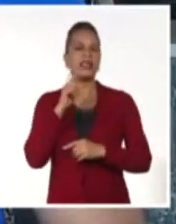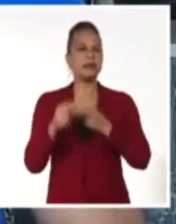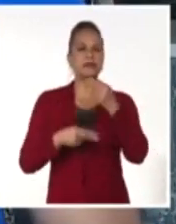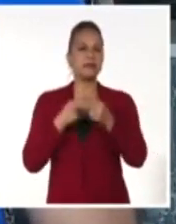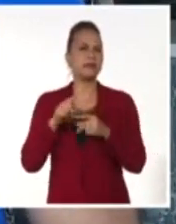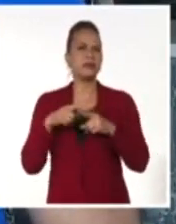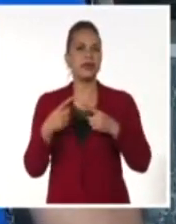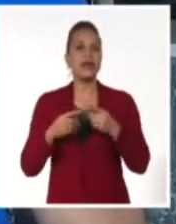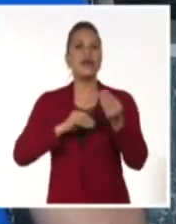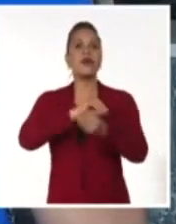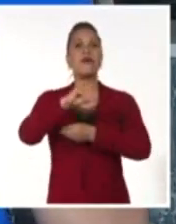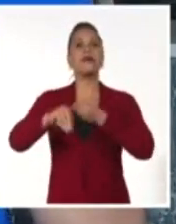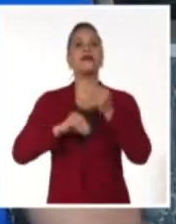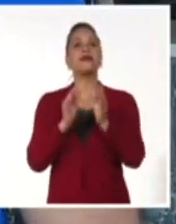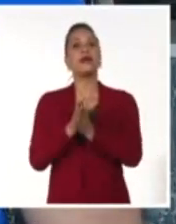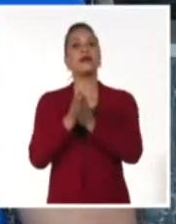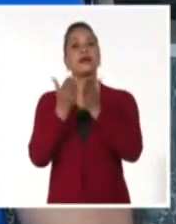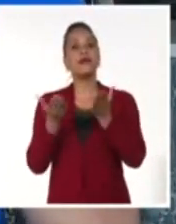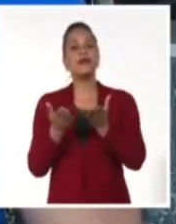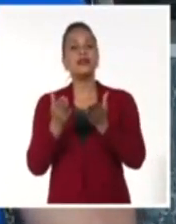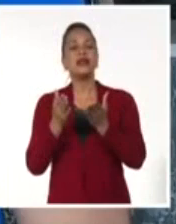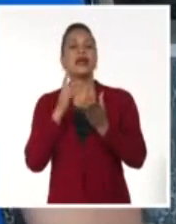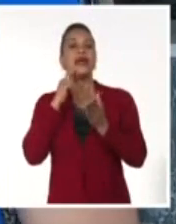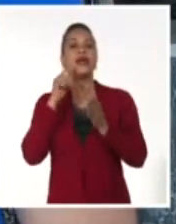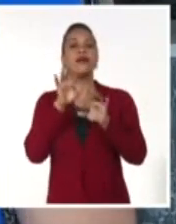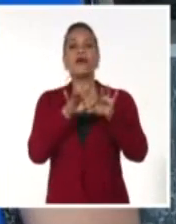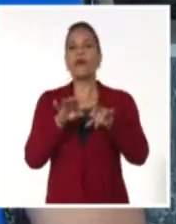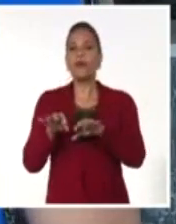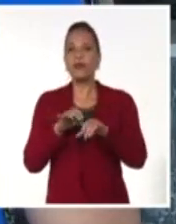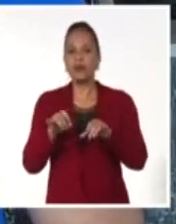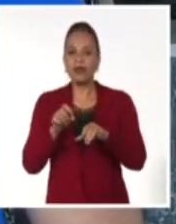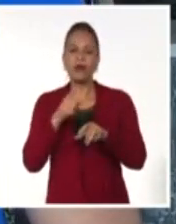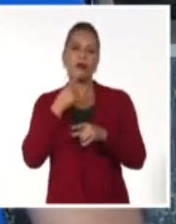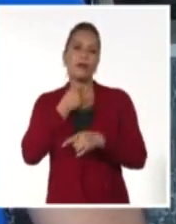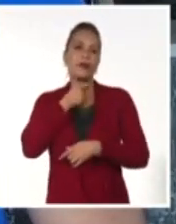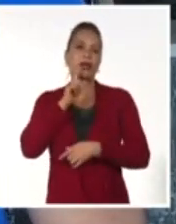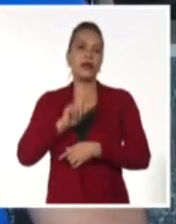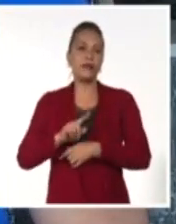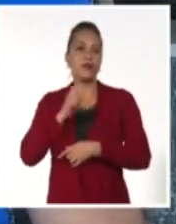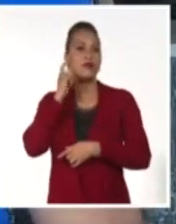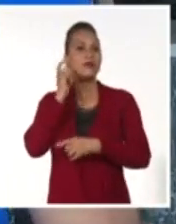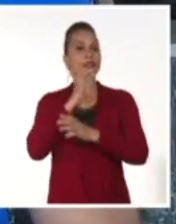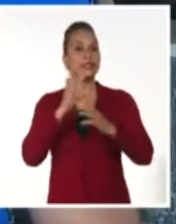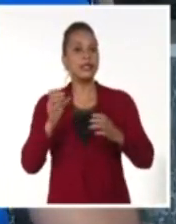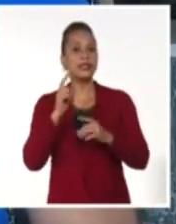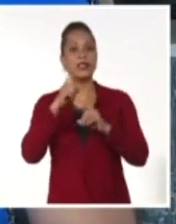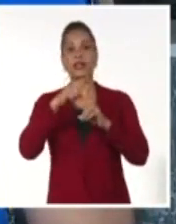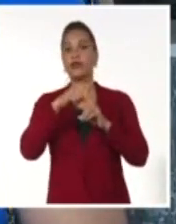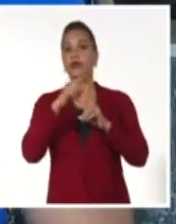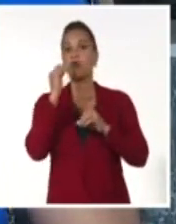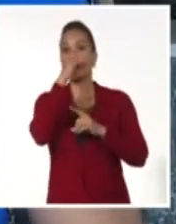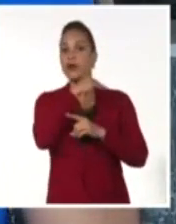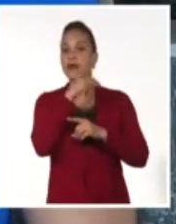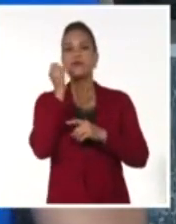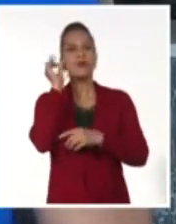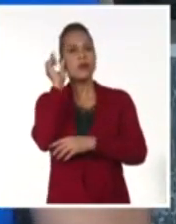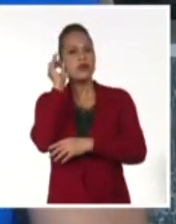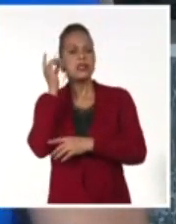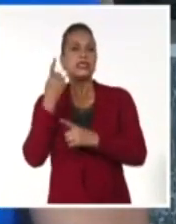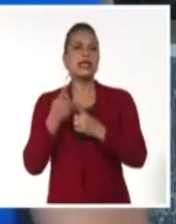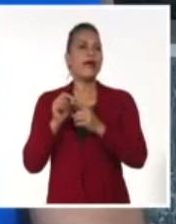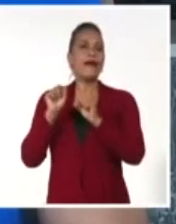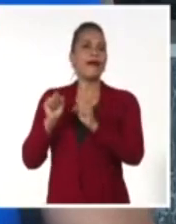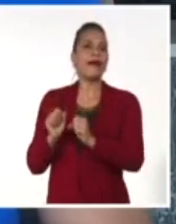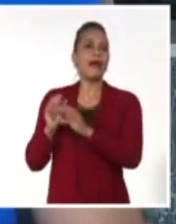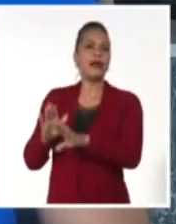convertir las revistas en multimedia porque aunque sea unas revistas de ciencia tecnología innovación no tiene mucho sentido que se quedan ancladas a